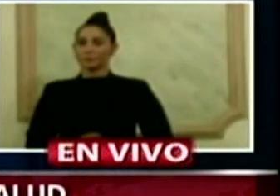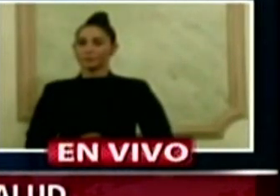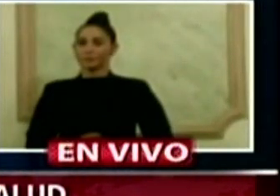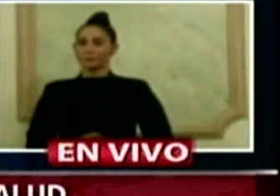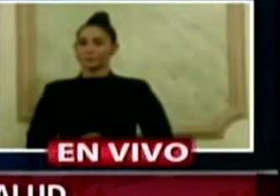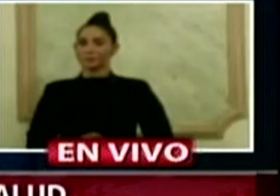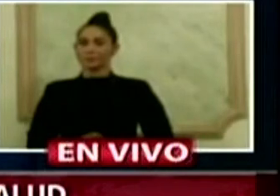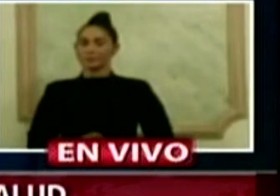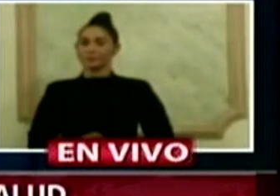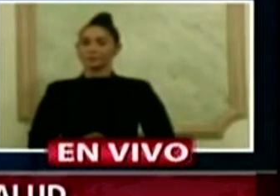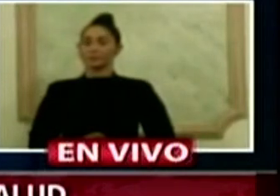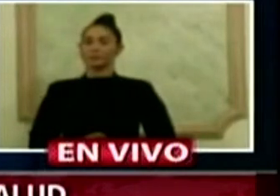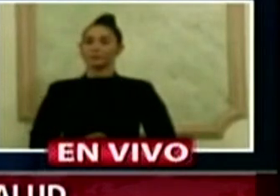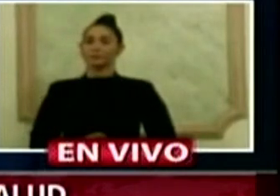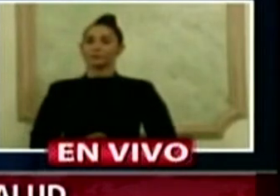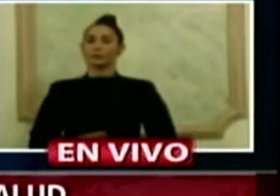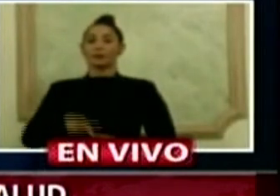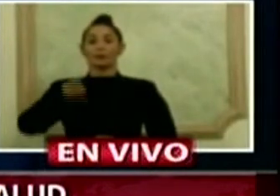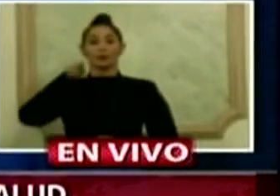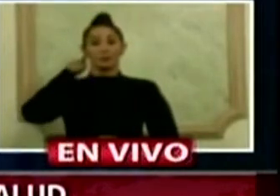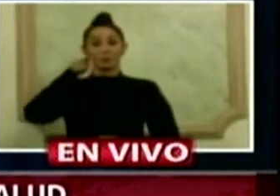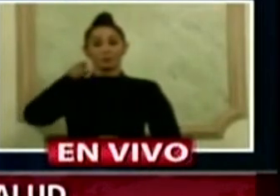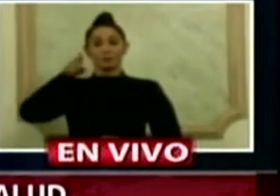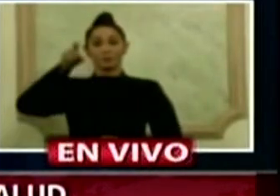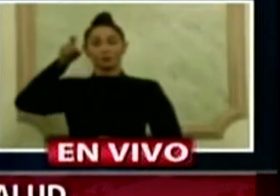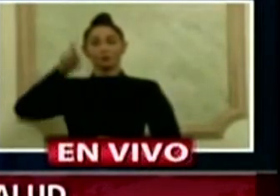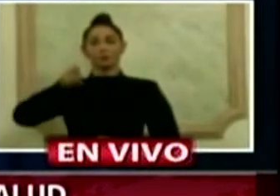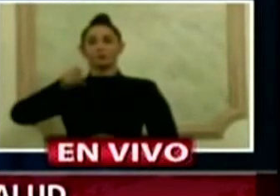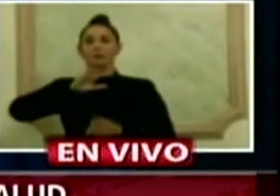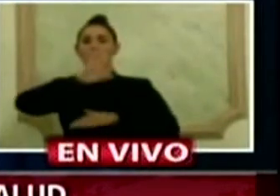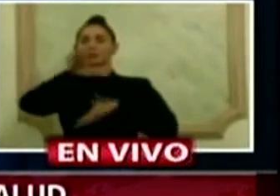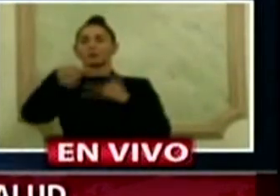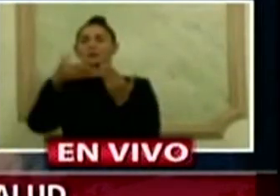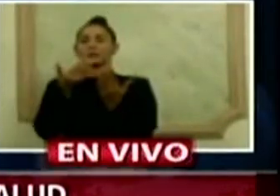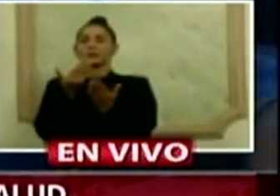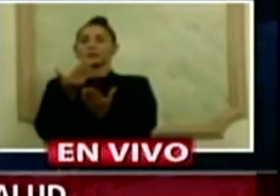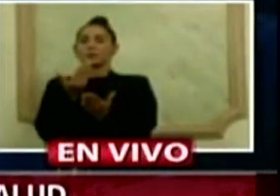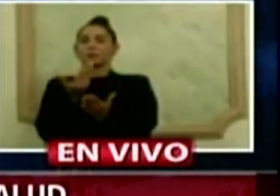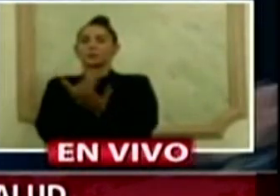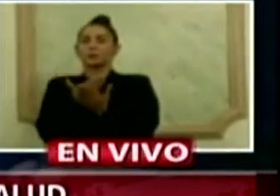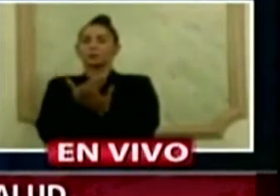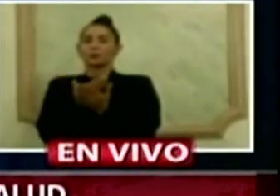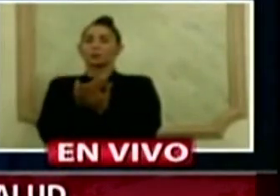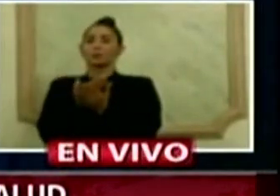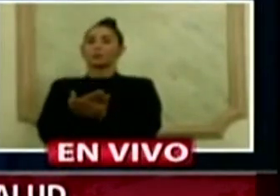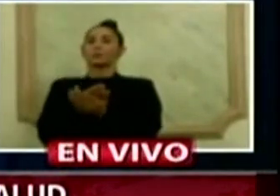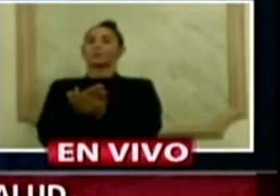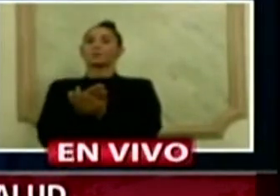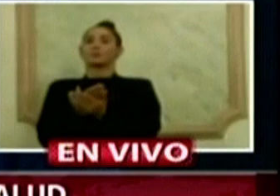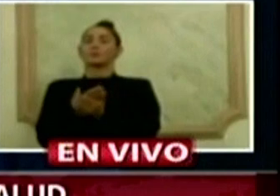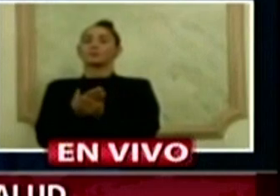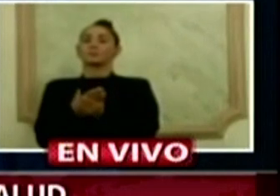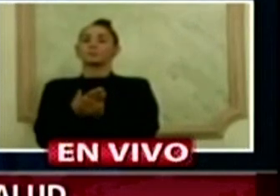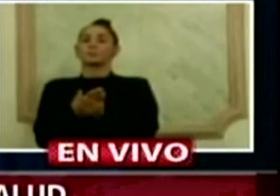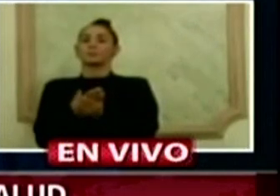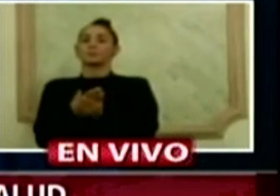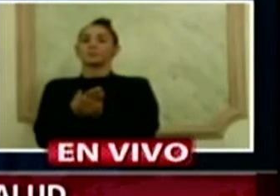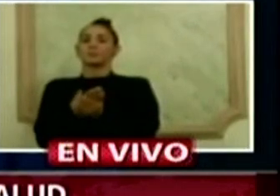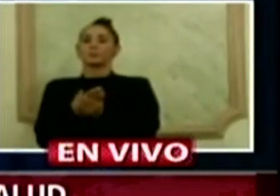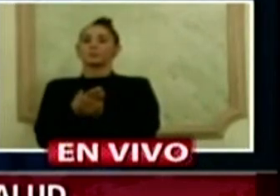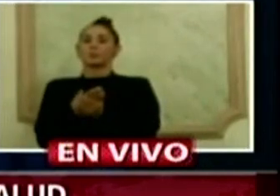ese requerimiento de que todos nos acompañen, olvidándonos de las